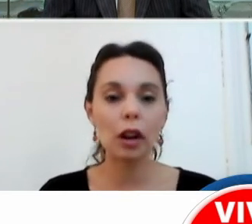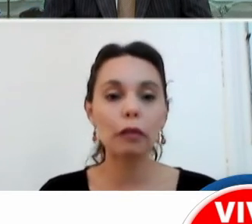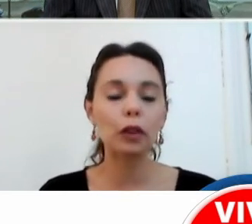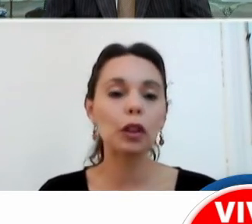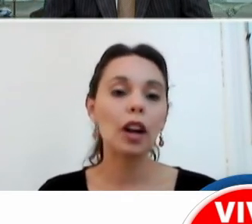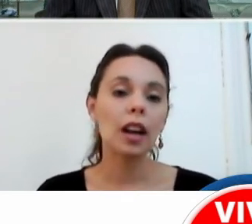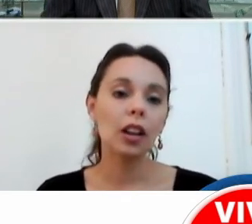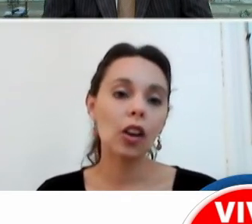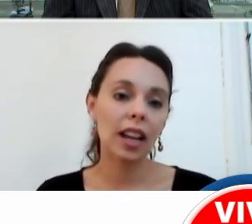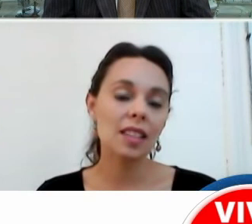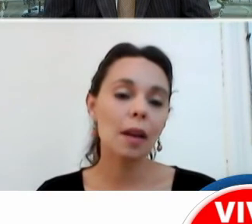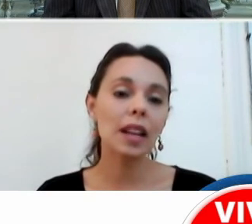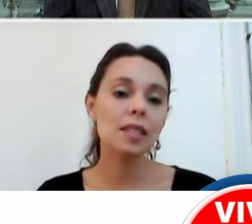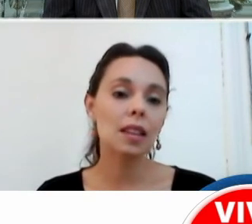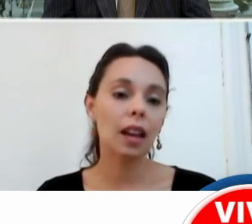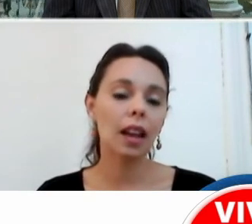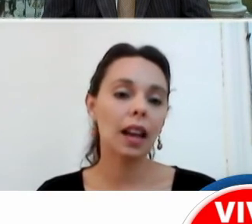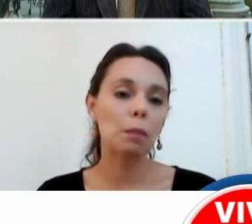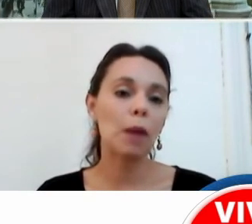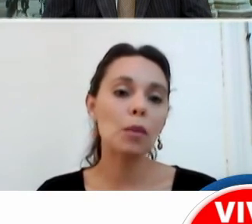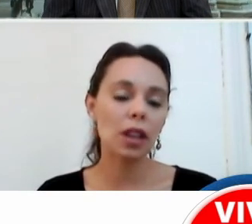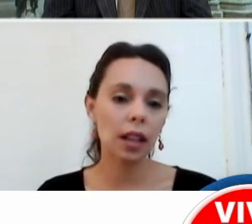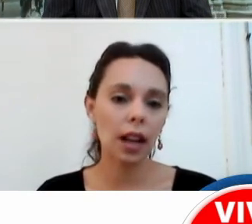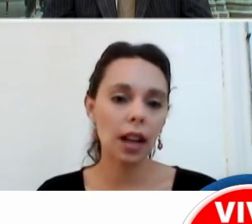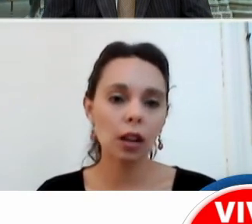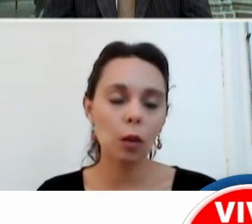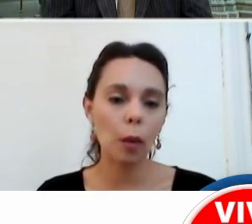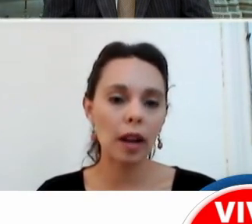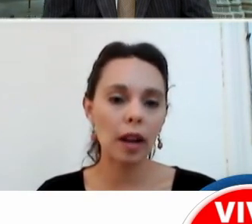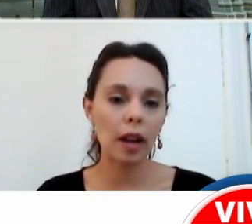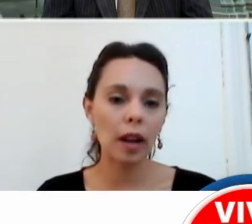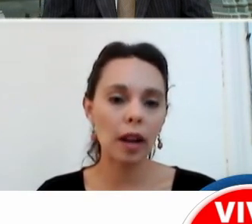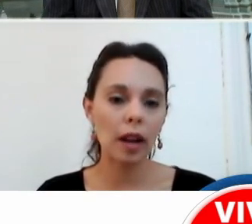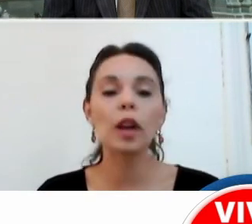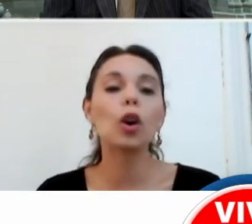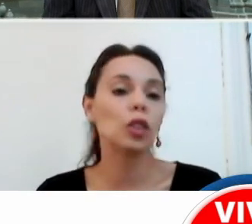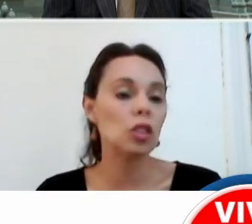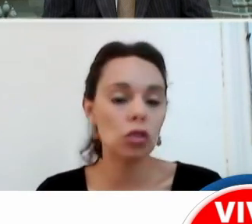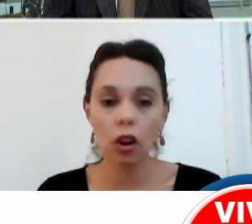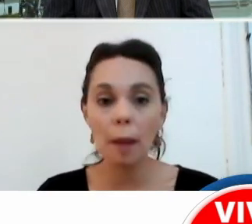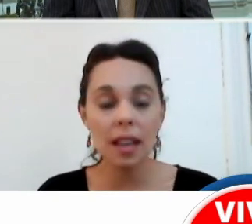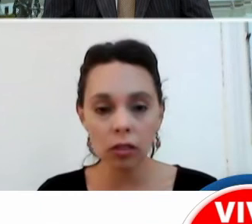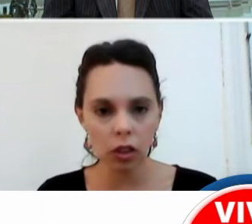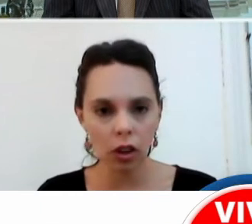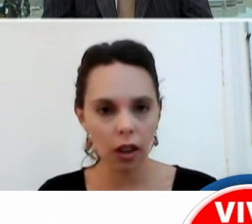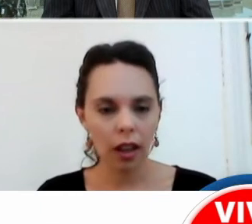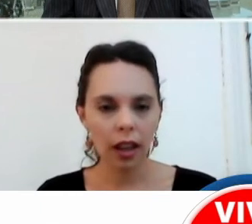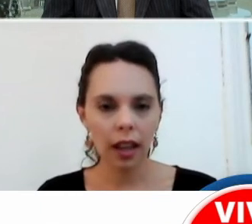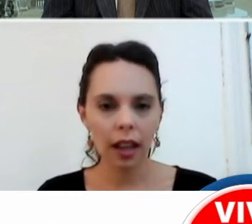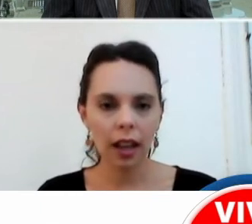que se hace con el fondo. Lo que quería saber es, ¿vamos a tener como país algún tipo de